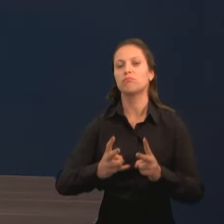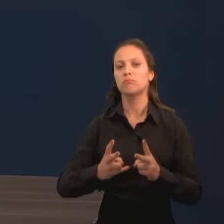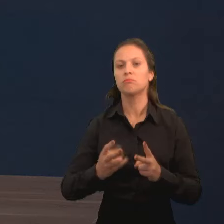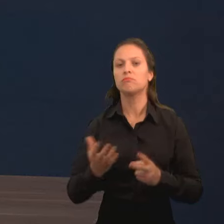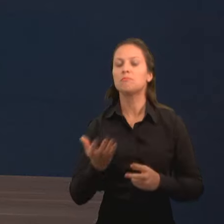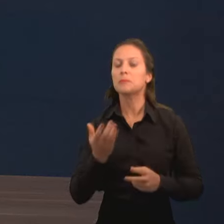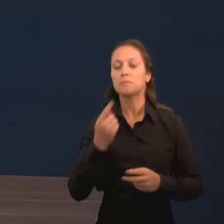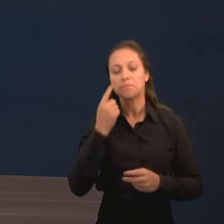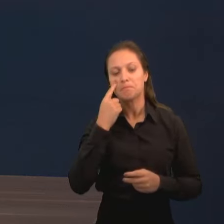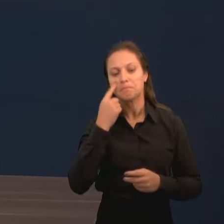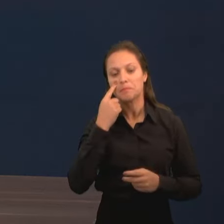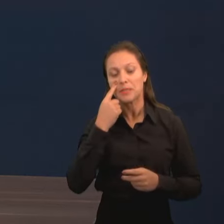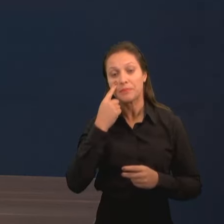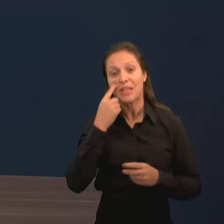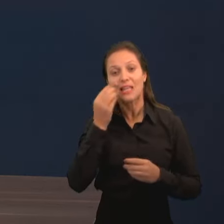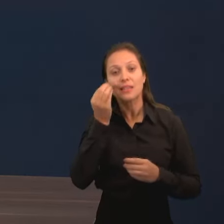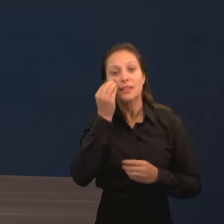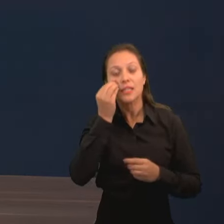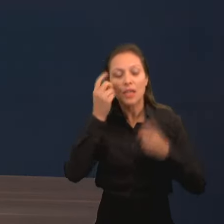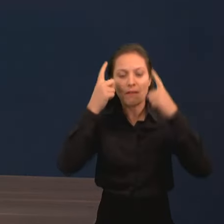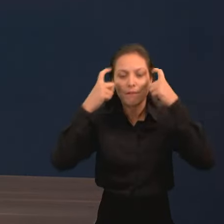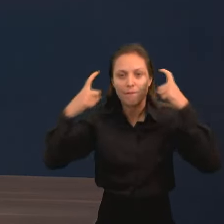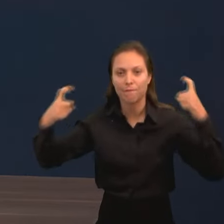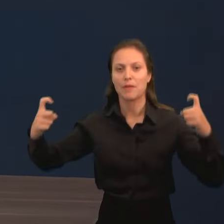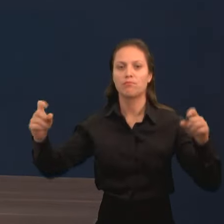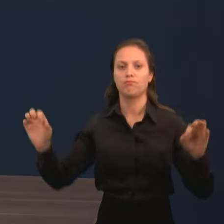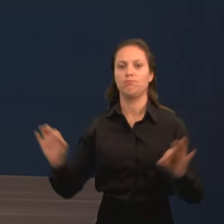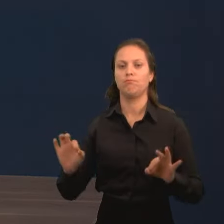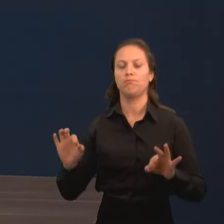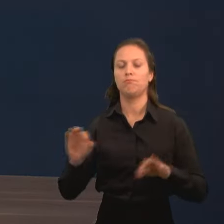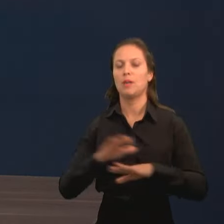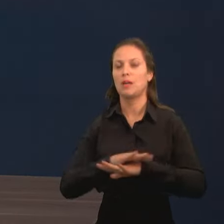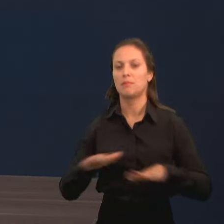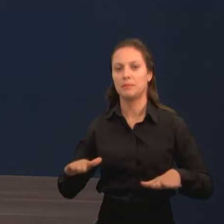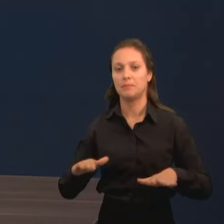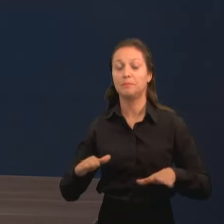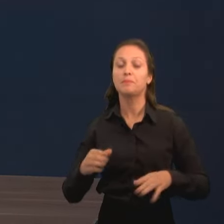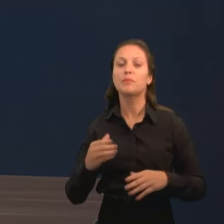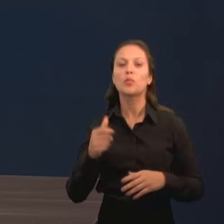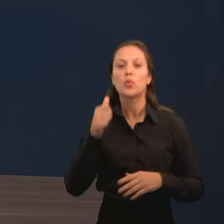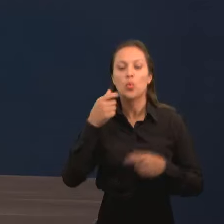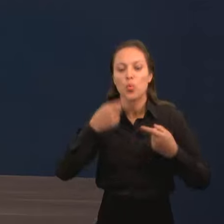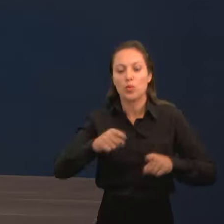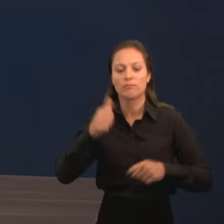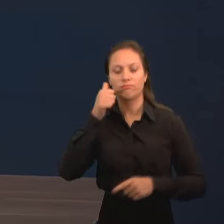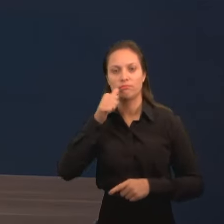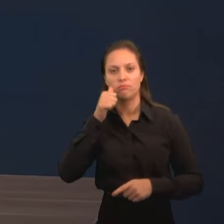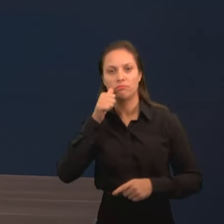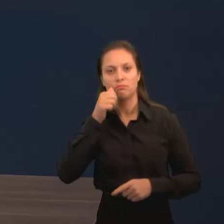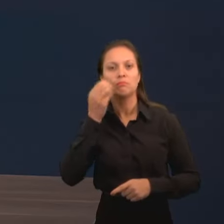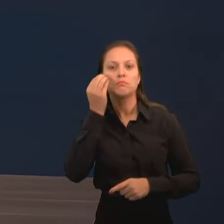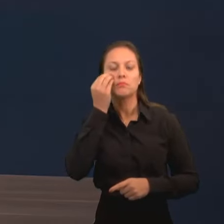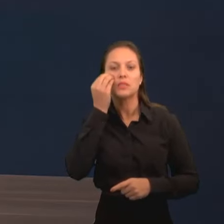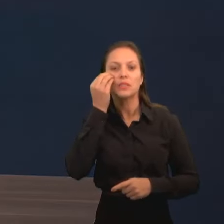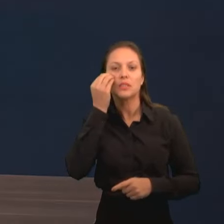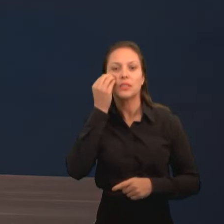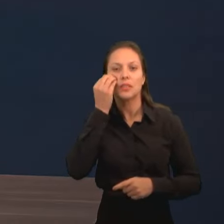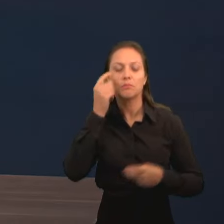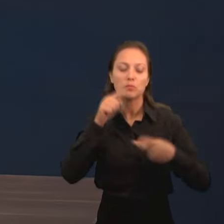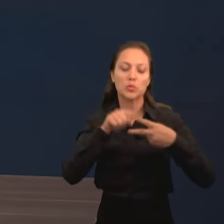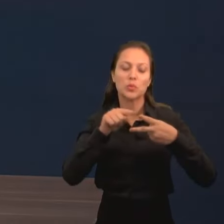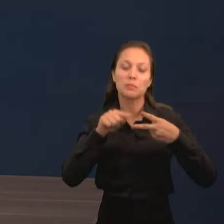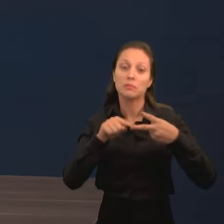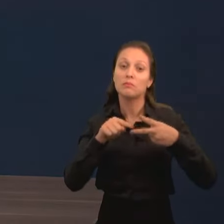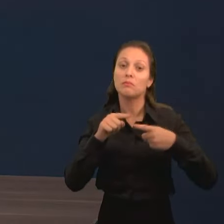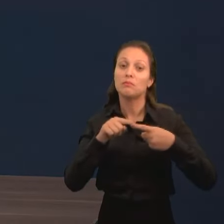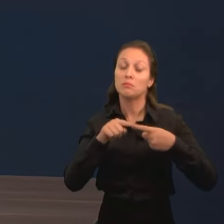que tenemos para enfrentar la violencia política contra las mujeres, necesitamos dos providencias muy